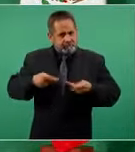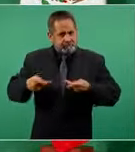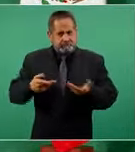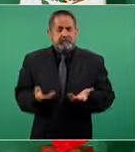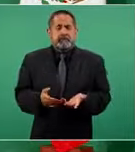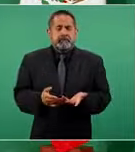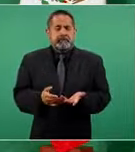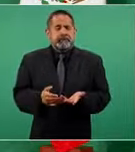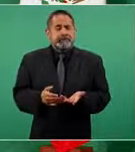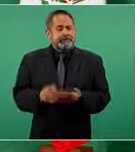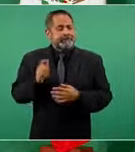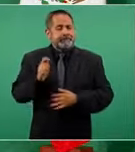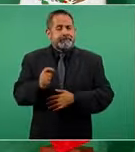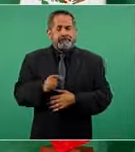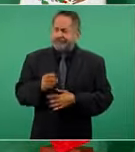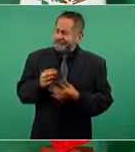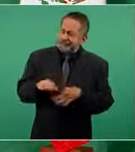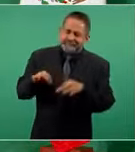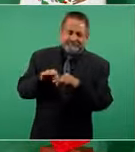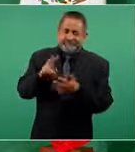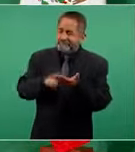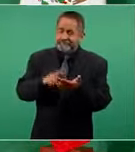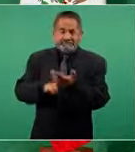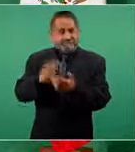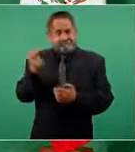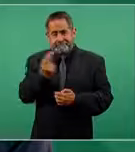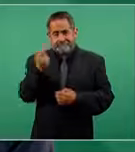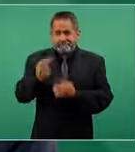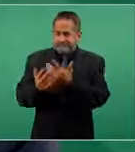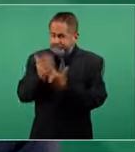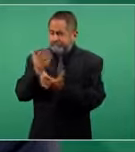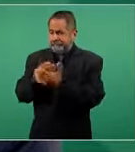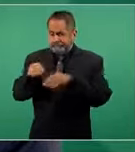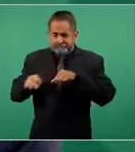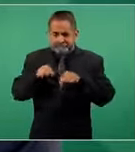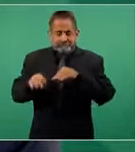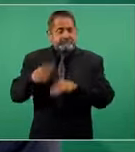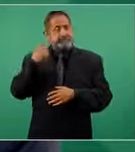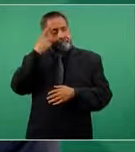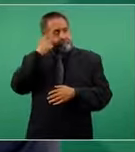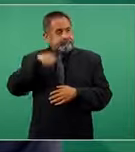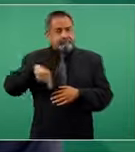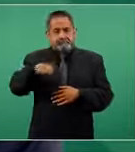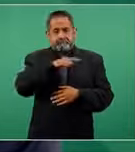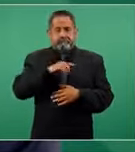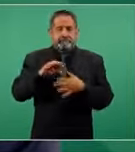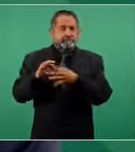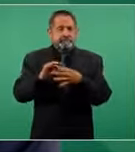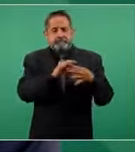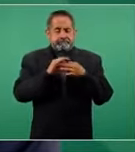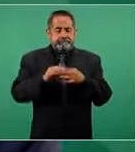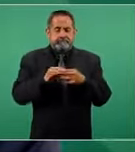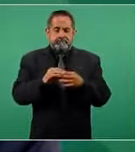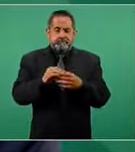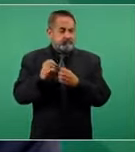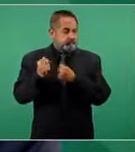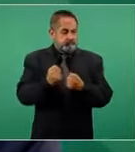Porque es un elemento fundamental si queremos que se fortalezca